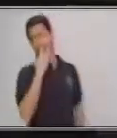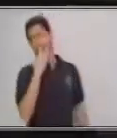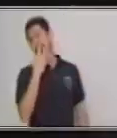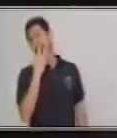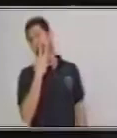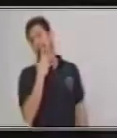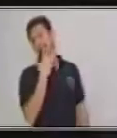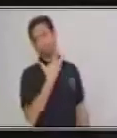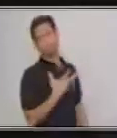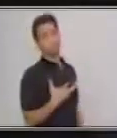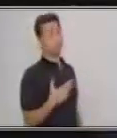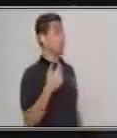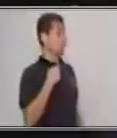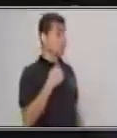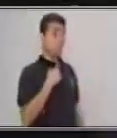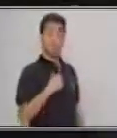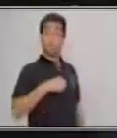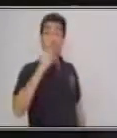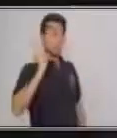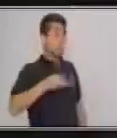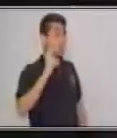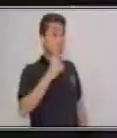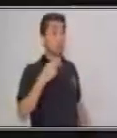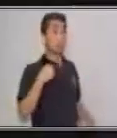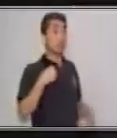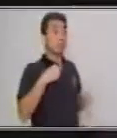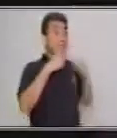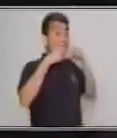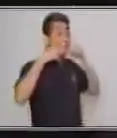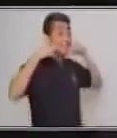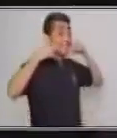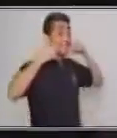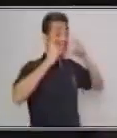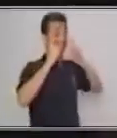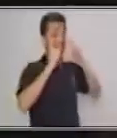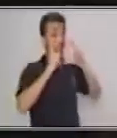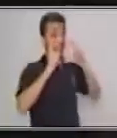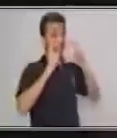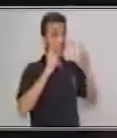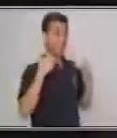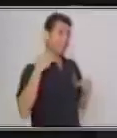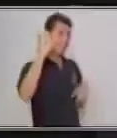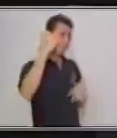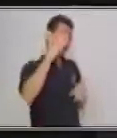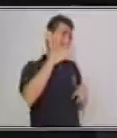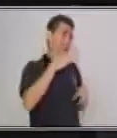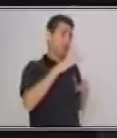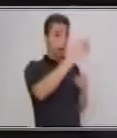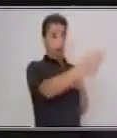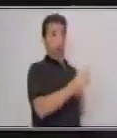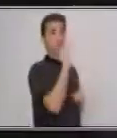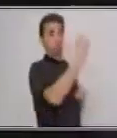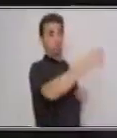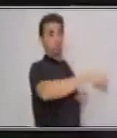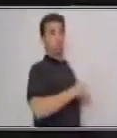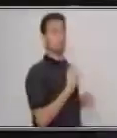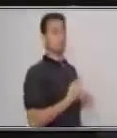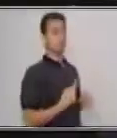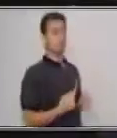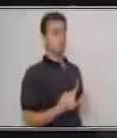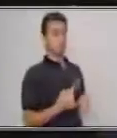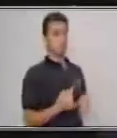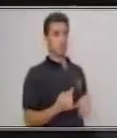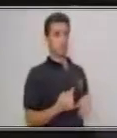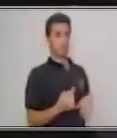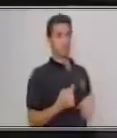tenido problemas con mis grandes y feos dientes, y esa niña hizo un comentario muy grosero. Sé que